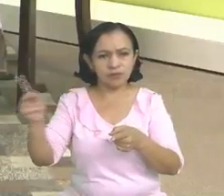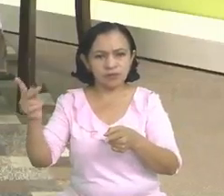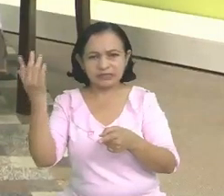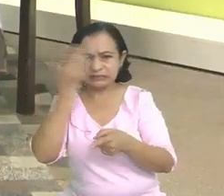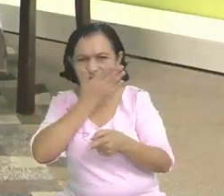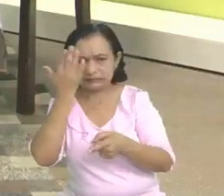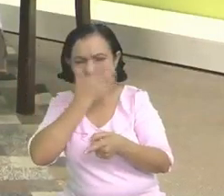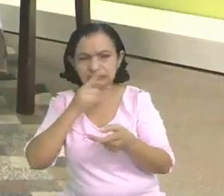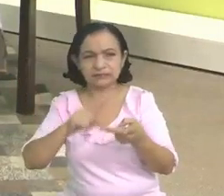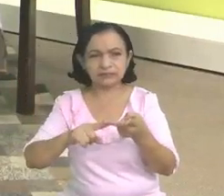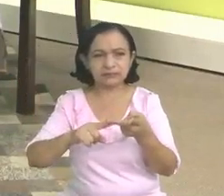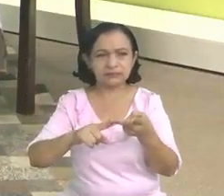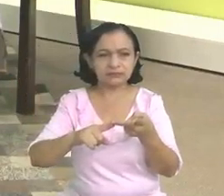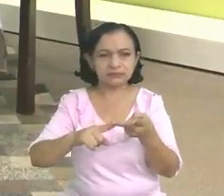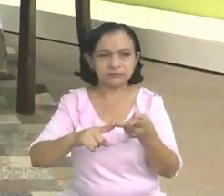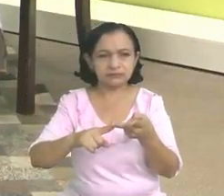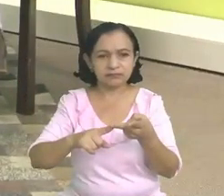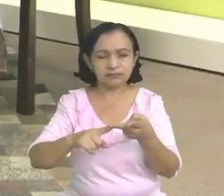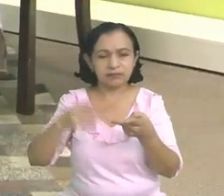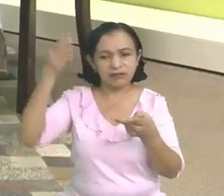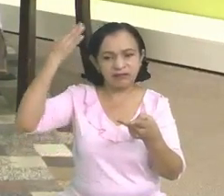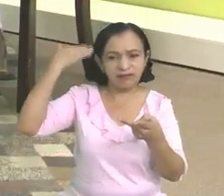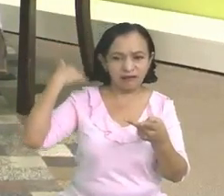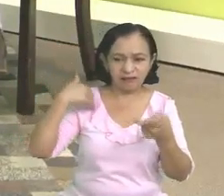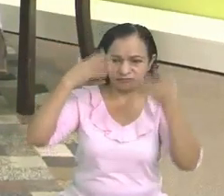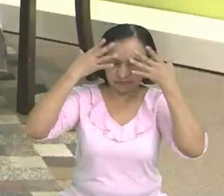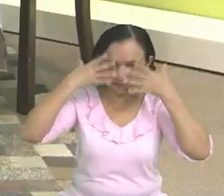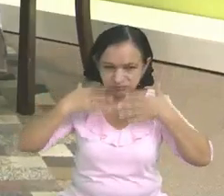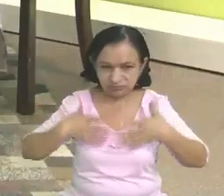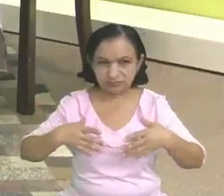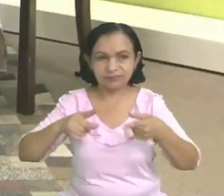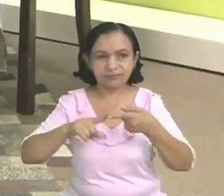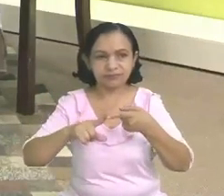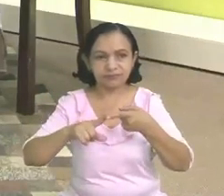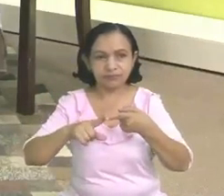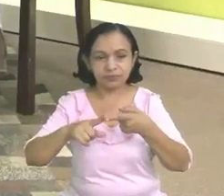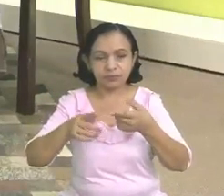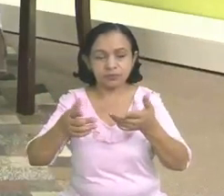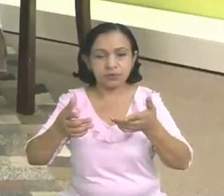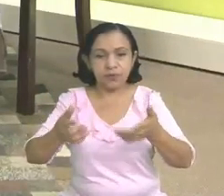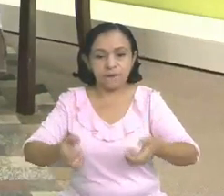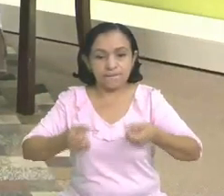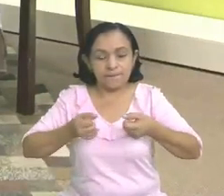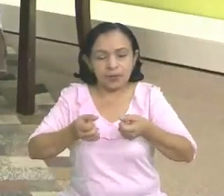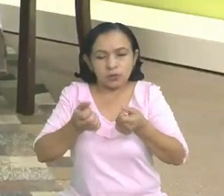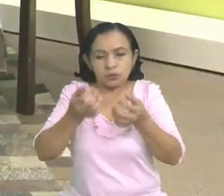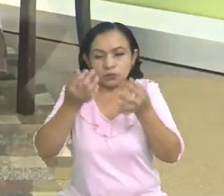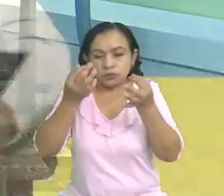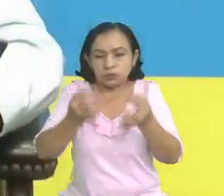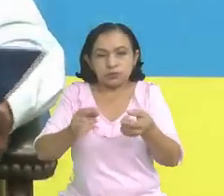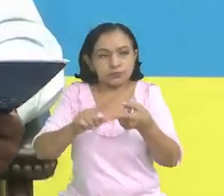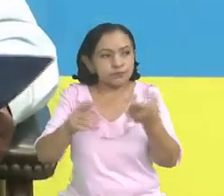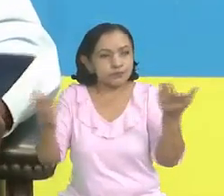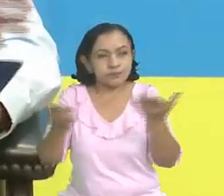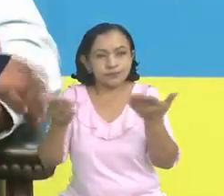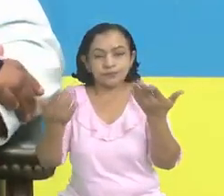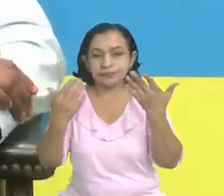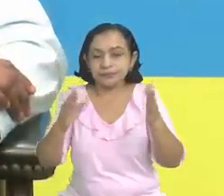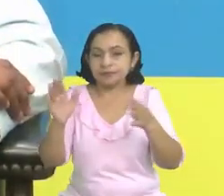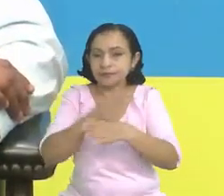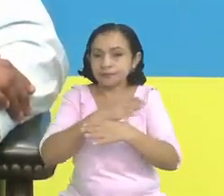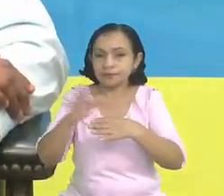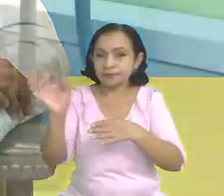negro, va a querer usar el pelo largo. Si emo, va a querer usar los pantalones ajustados. Claro, esto tiene que